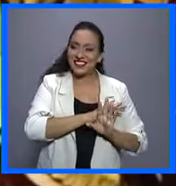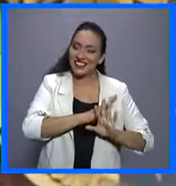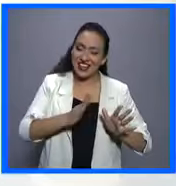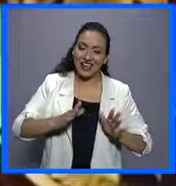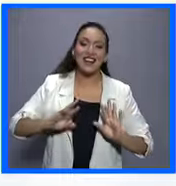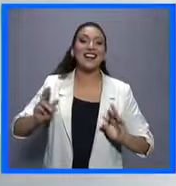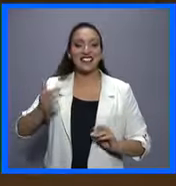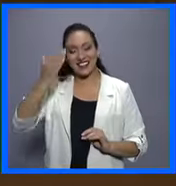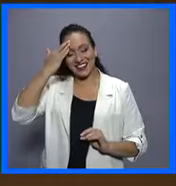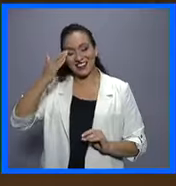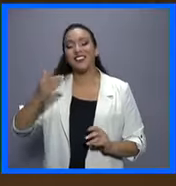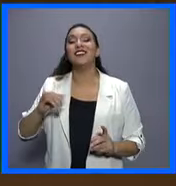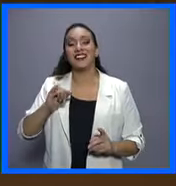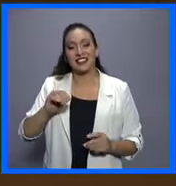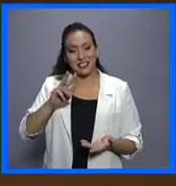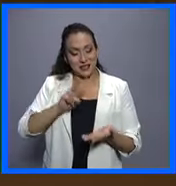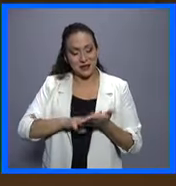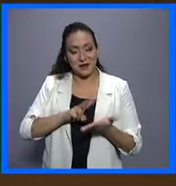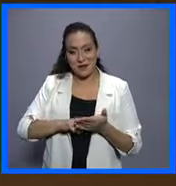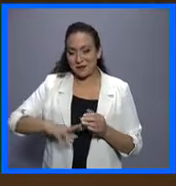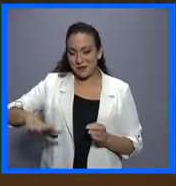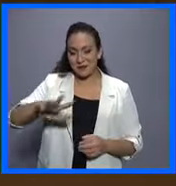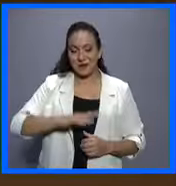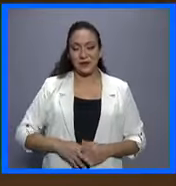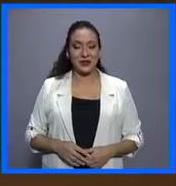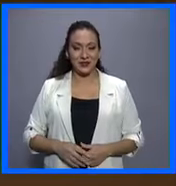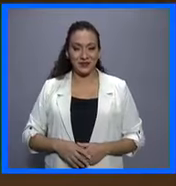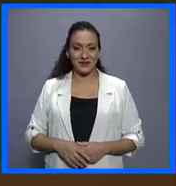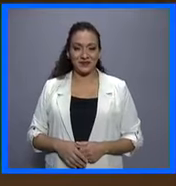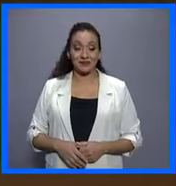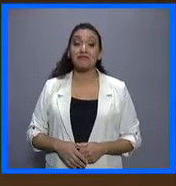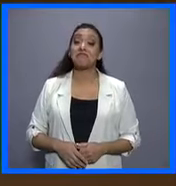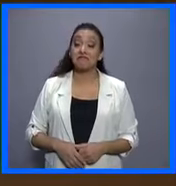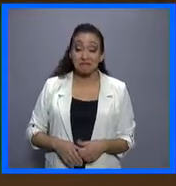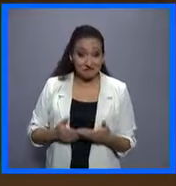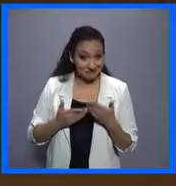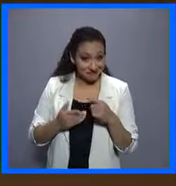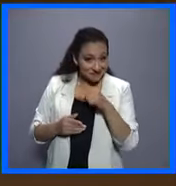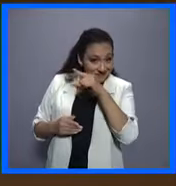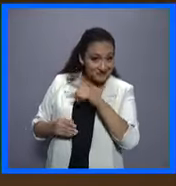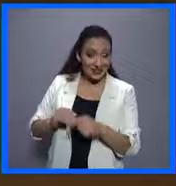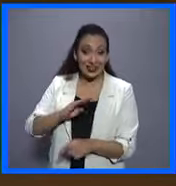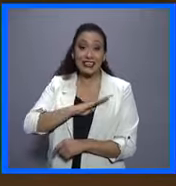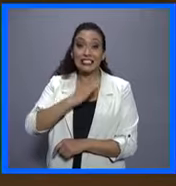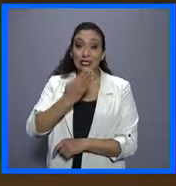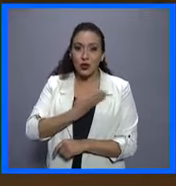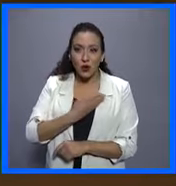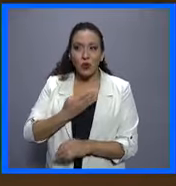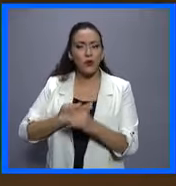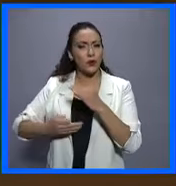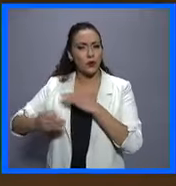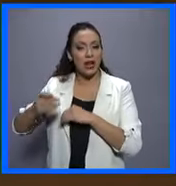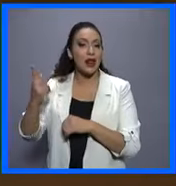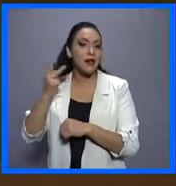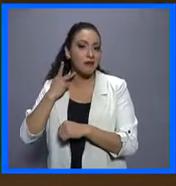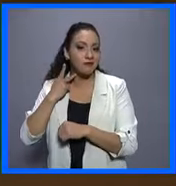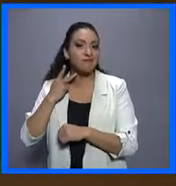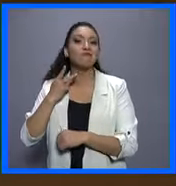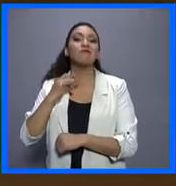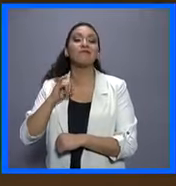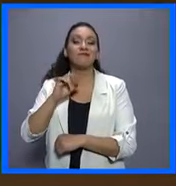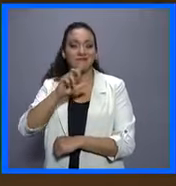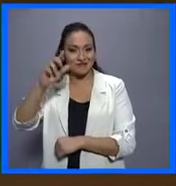continente. Hay una actitud del sistema político, de